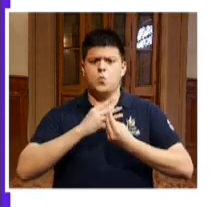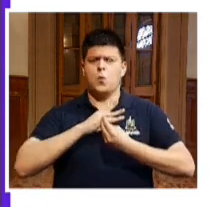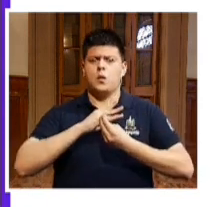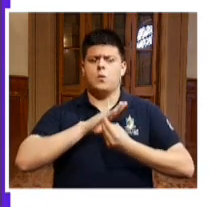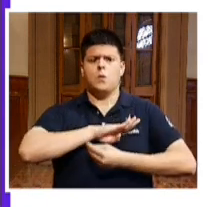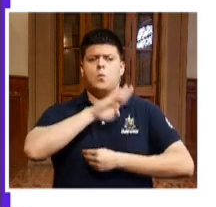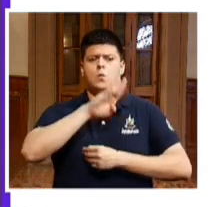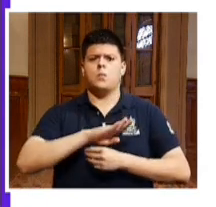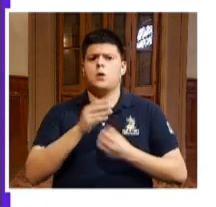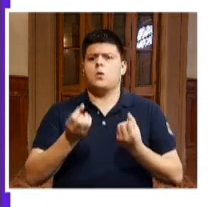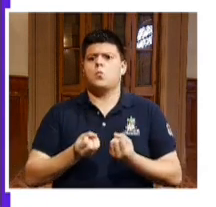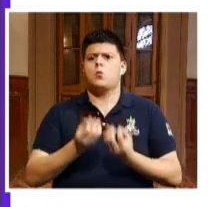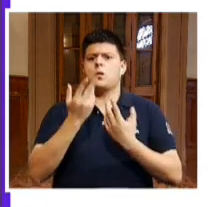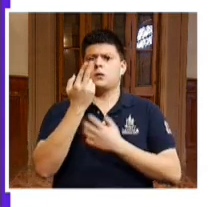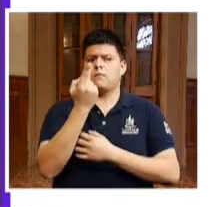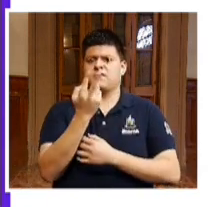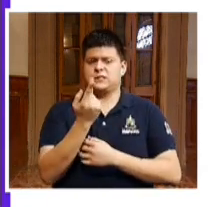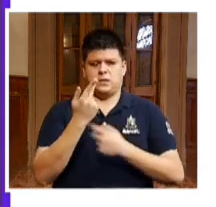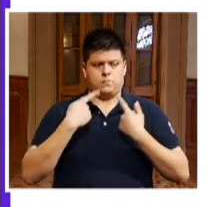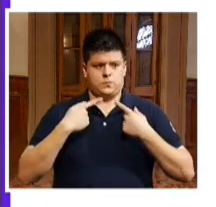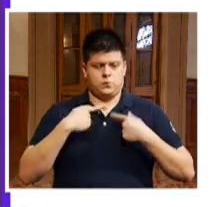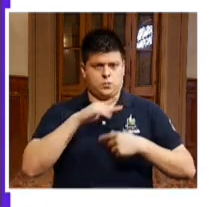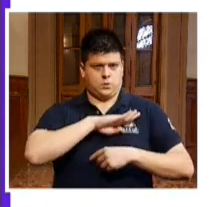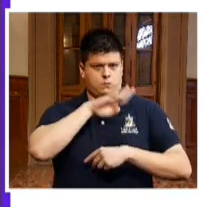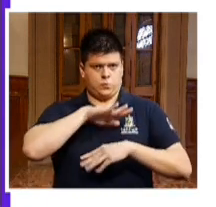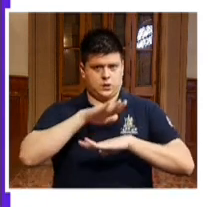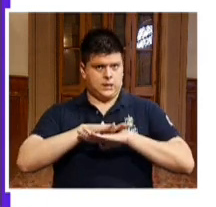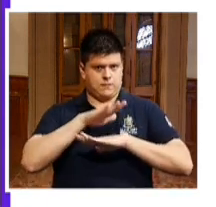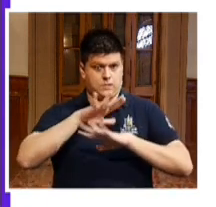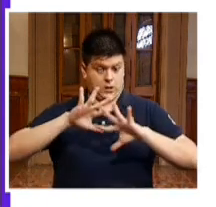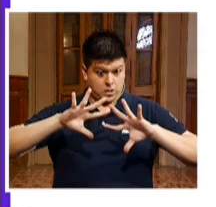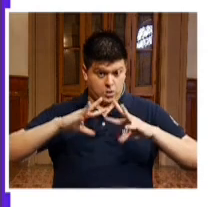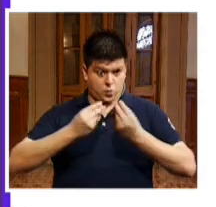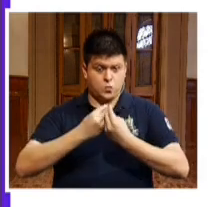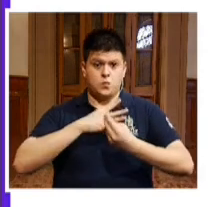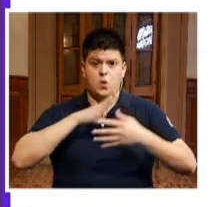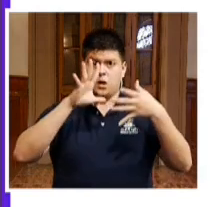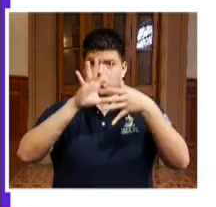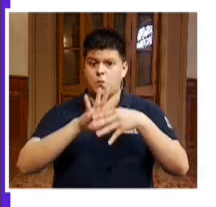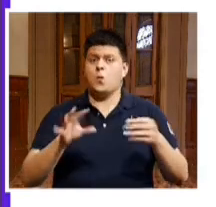defunciones 25 defunciones más para dar un total de